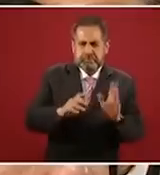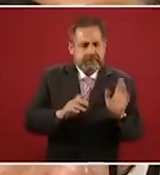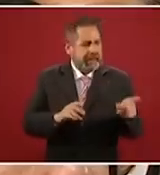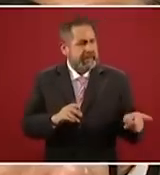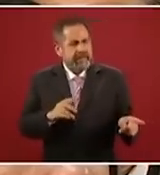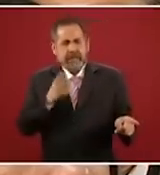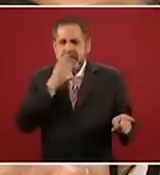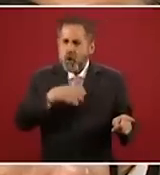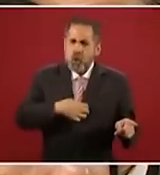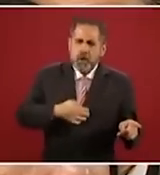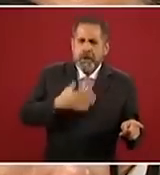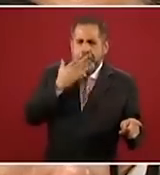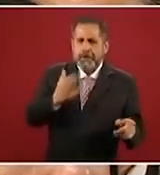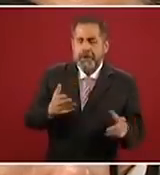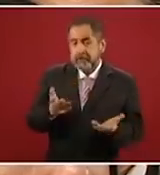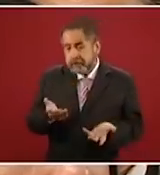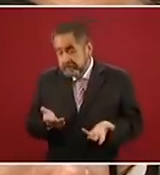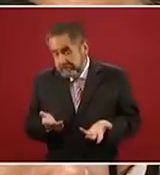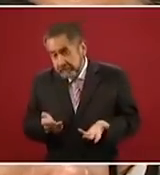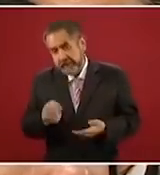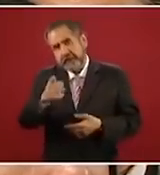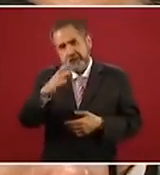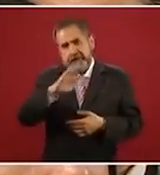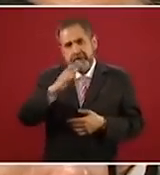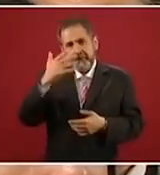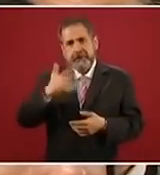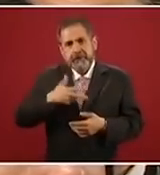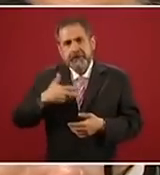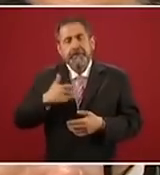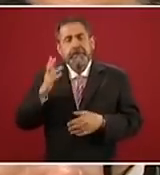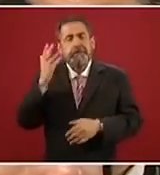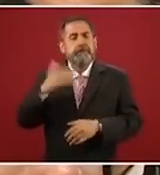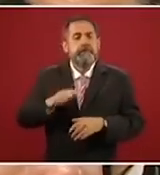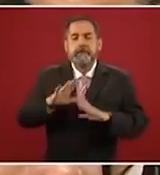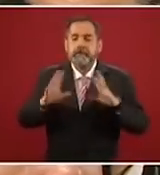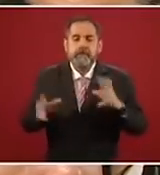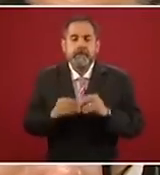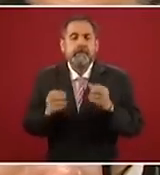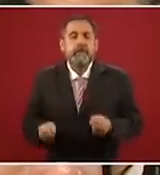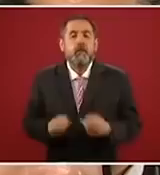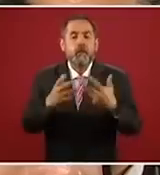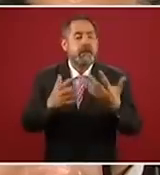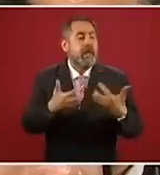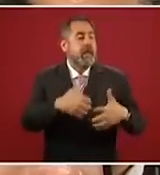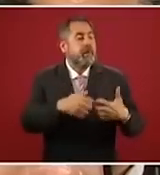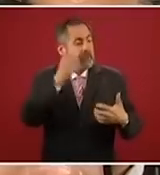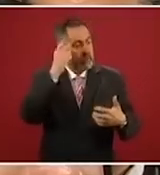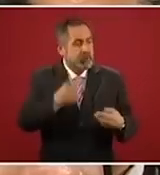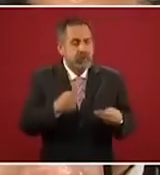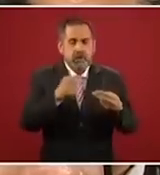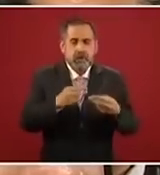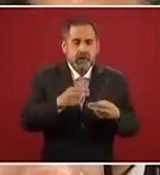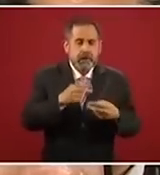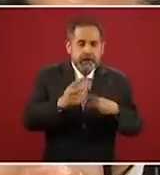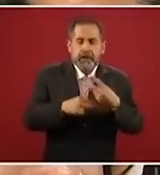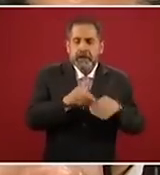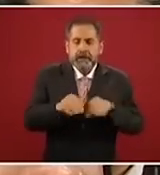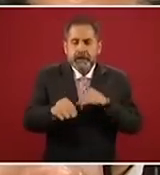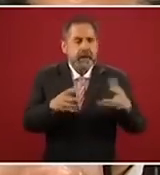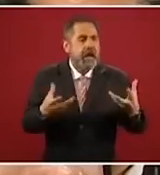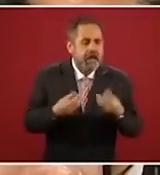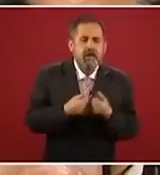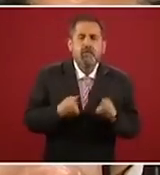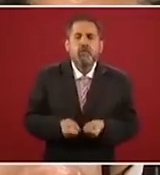colaborar. Y si ya tiene también la cantidad, el número de empresarios que colaboraron y la